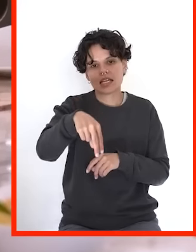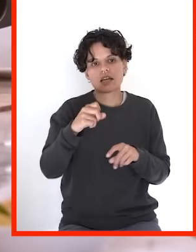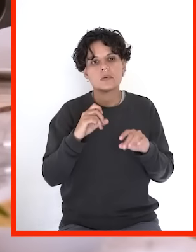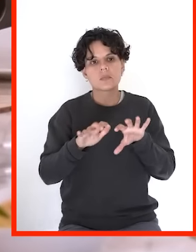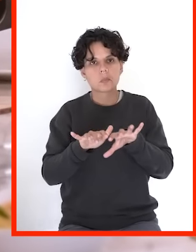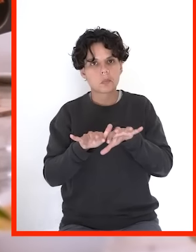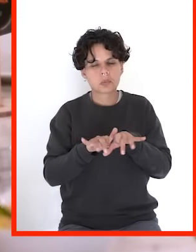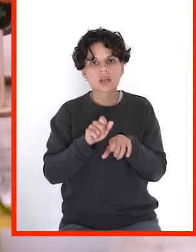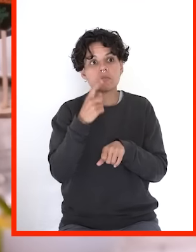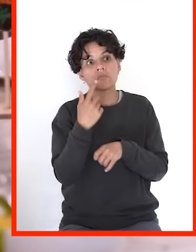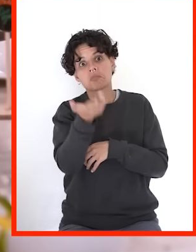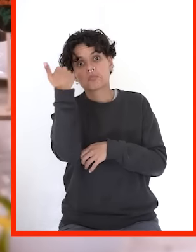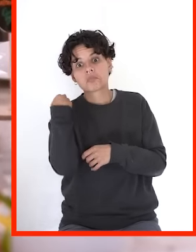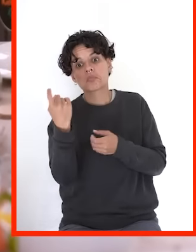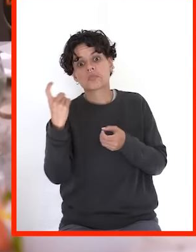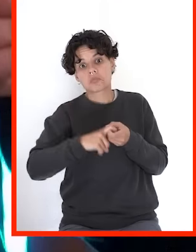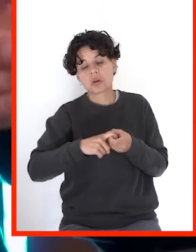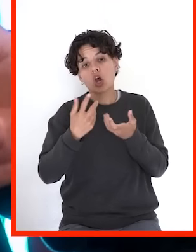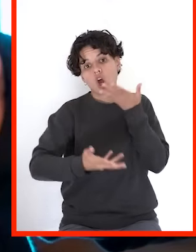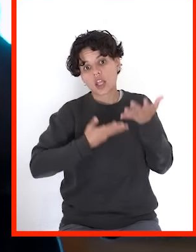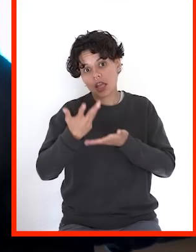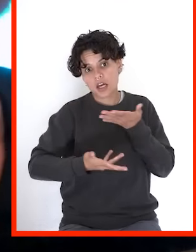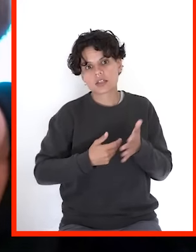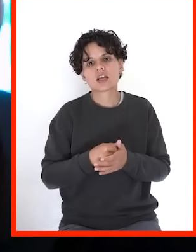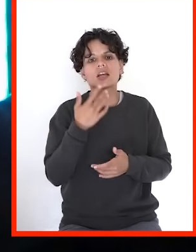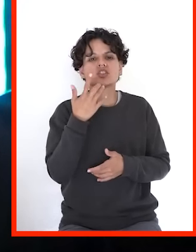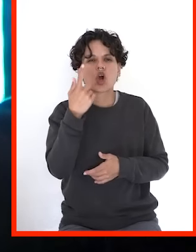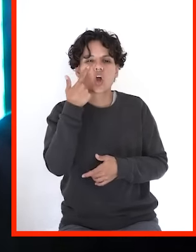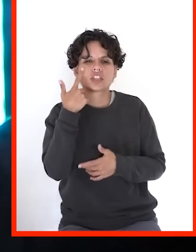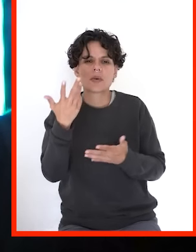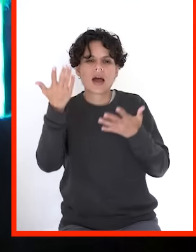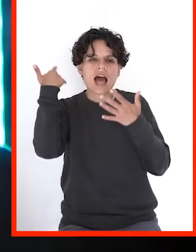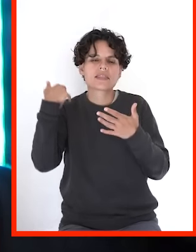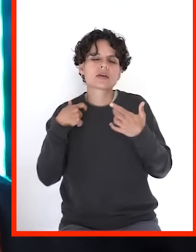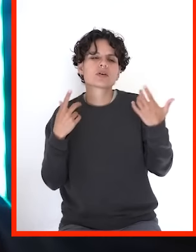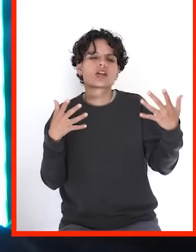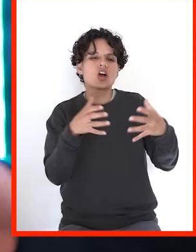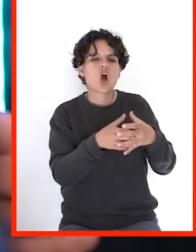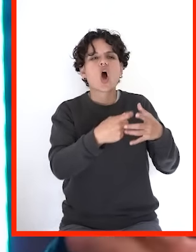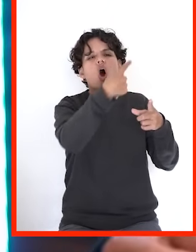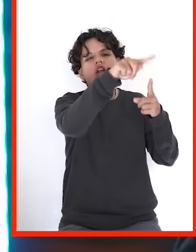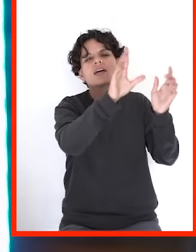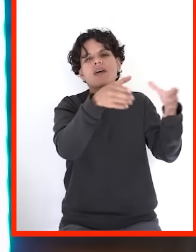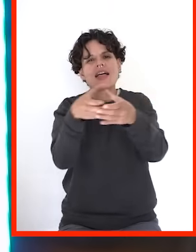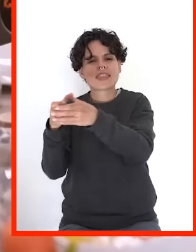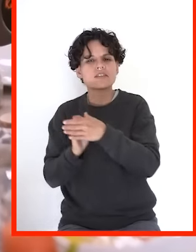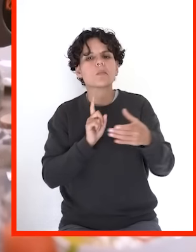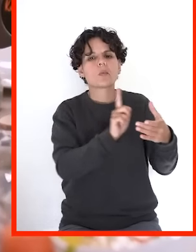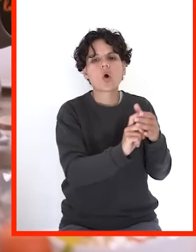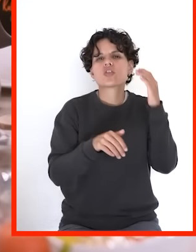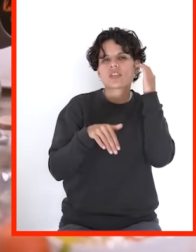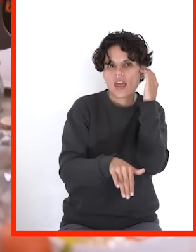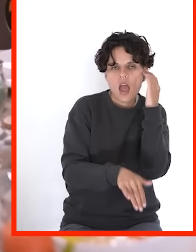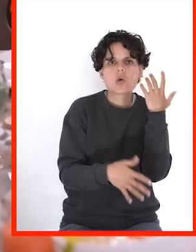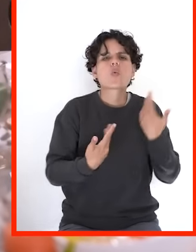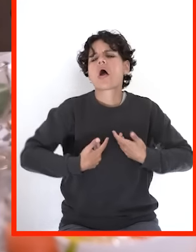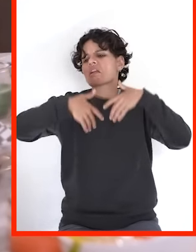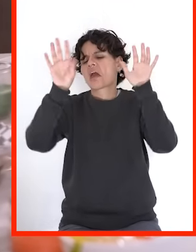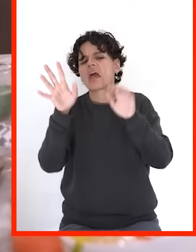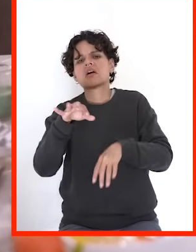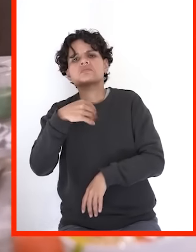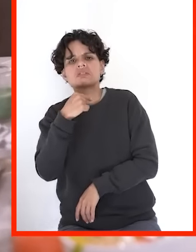¿Y cómo lo cacháis? Del grupo. Porque mi compadre aquí tocaba con Mica Aberración, con Horda no Todo. Sí, no era cualquier DJ.